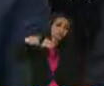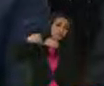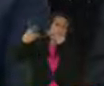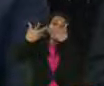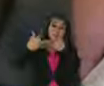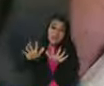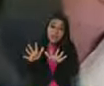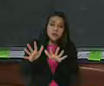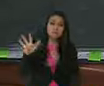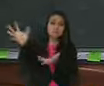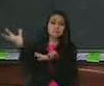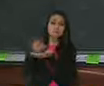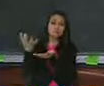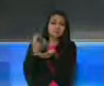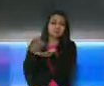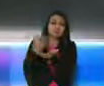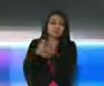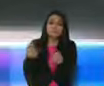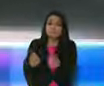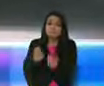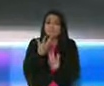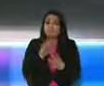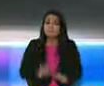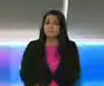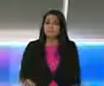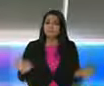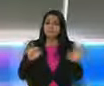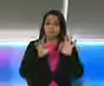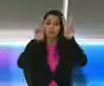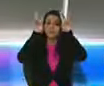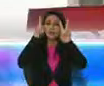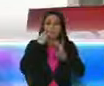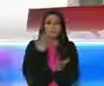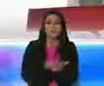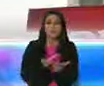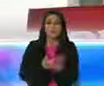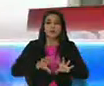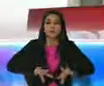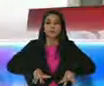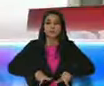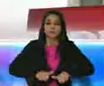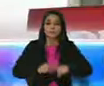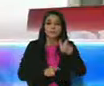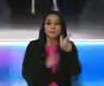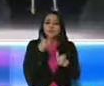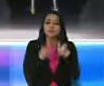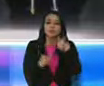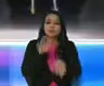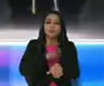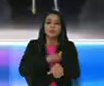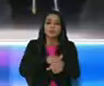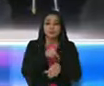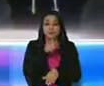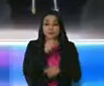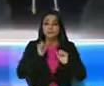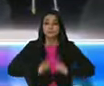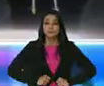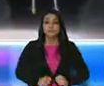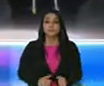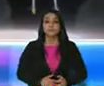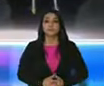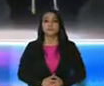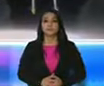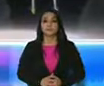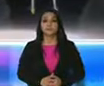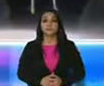días se recabaron nuevas y fundamentales evidencias sobre estos actos de corrupción y sus partícipes evidencias